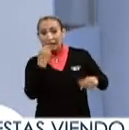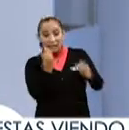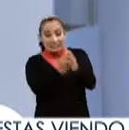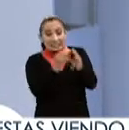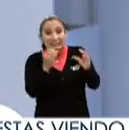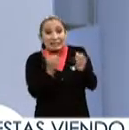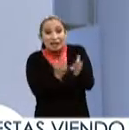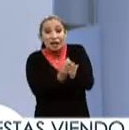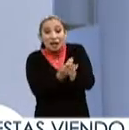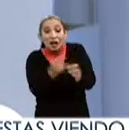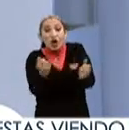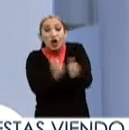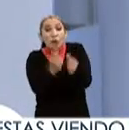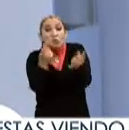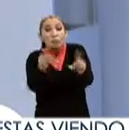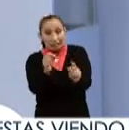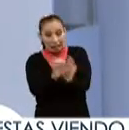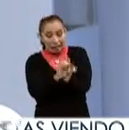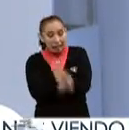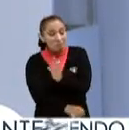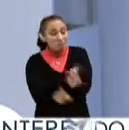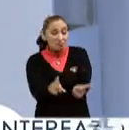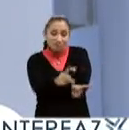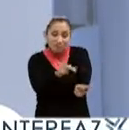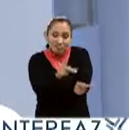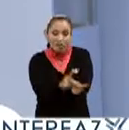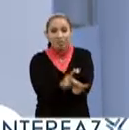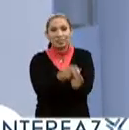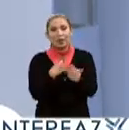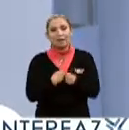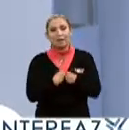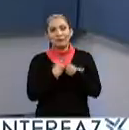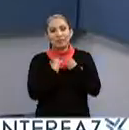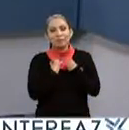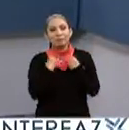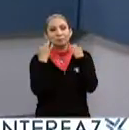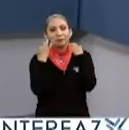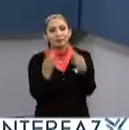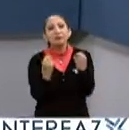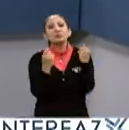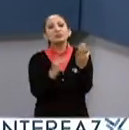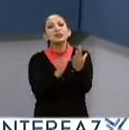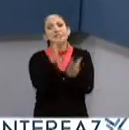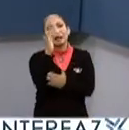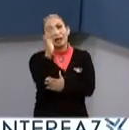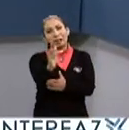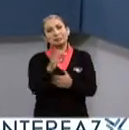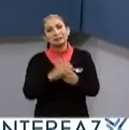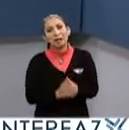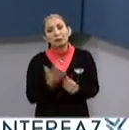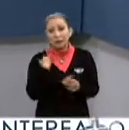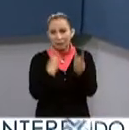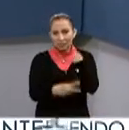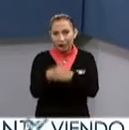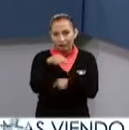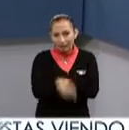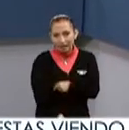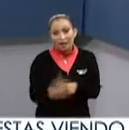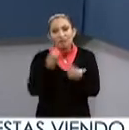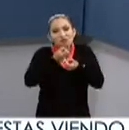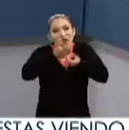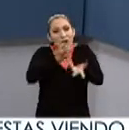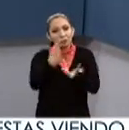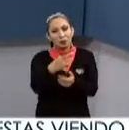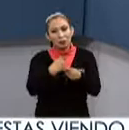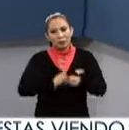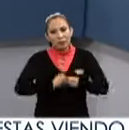a través de la música es un ejemplo perfecto de la vida. Correcto. Muchísimas gracias por haber estado con nosotros, compartirnos